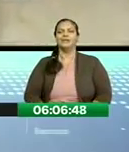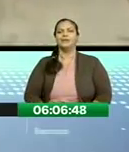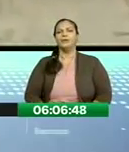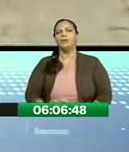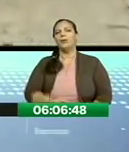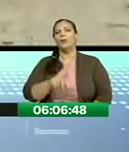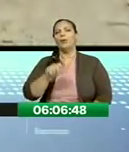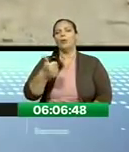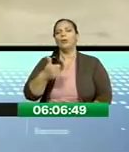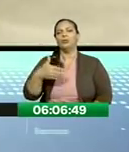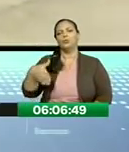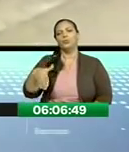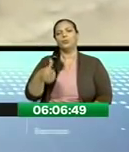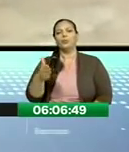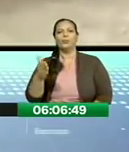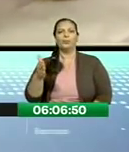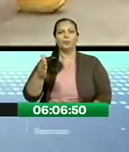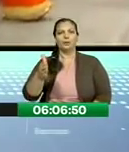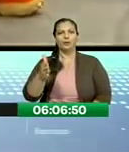sirenita, con todo